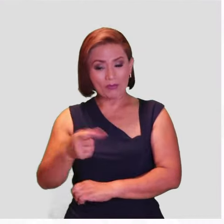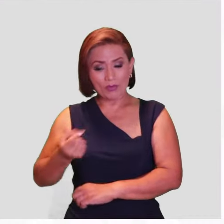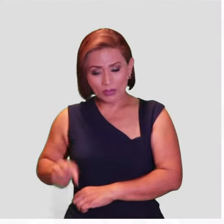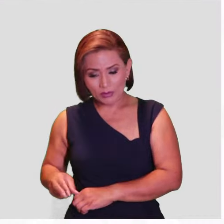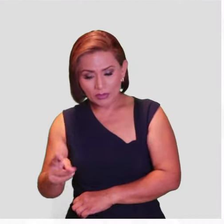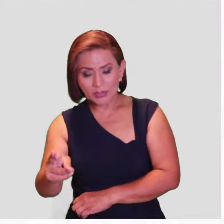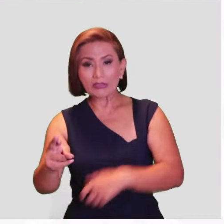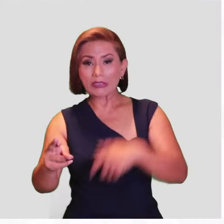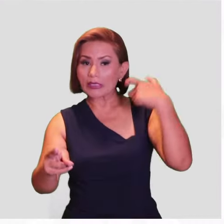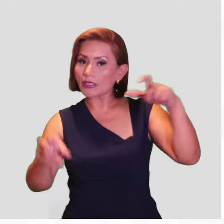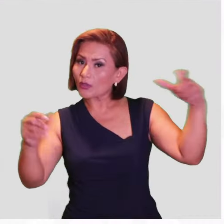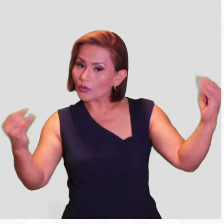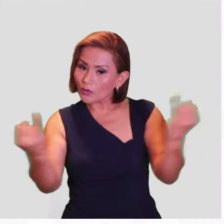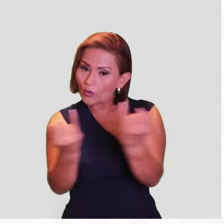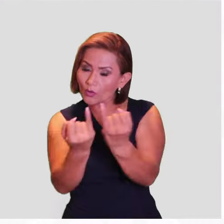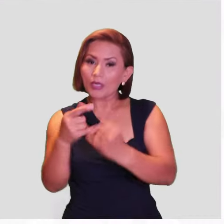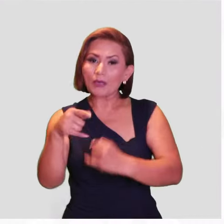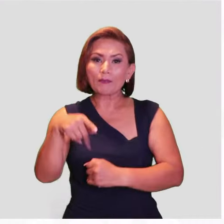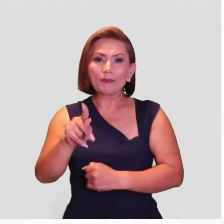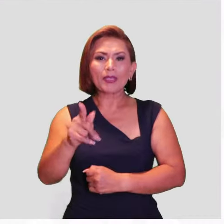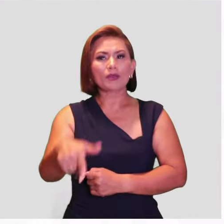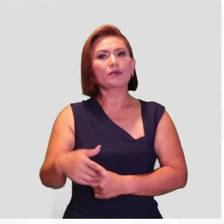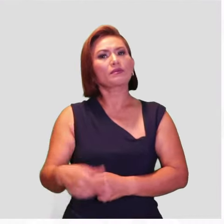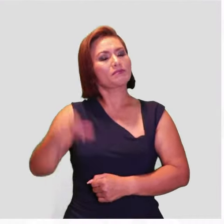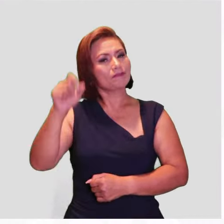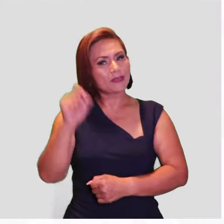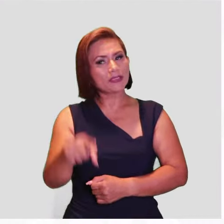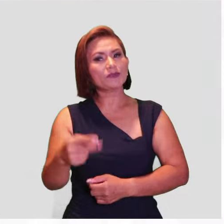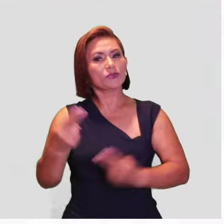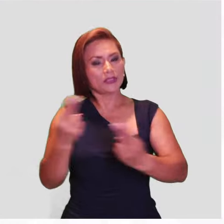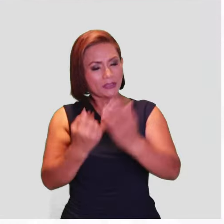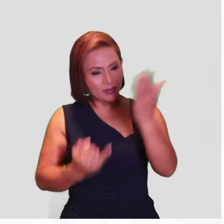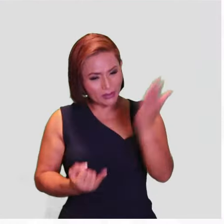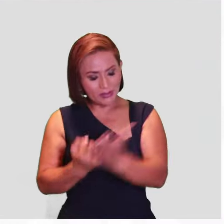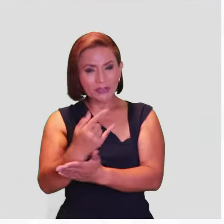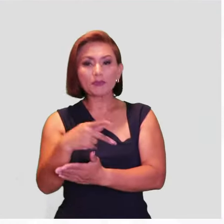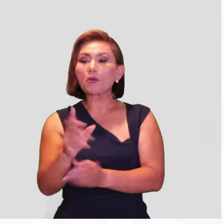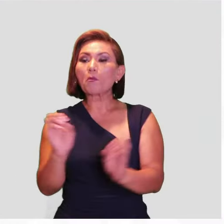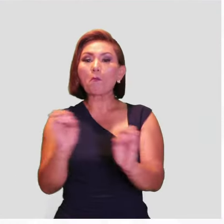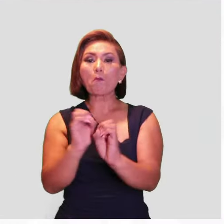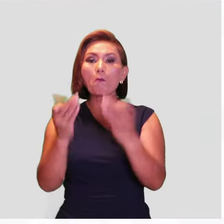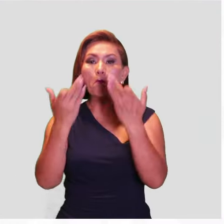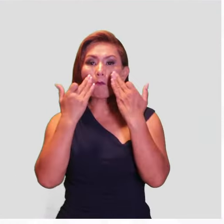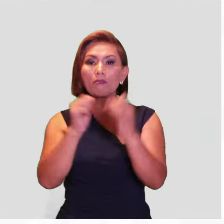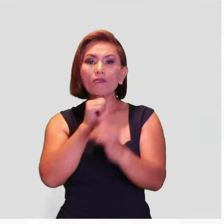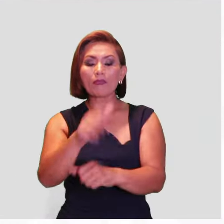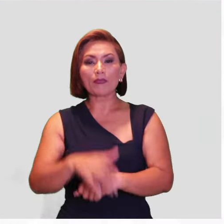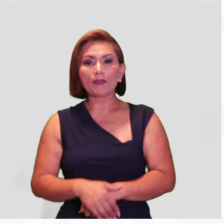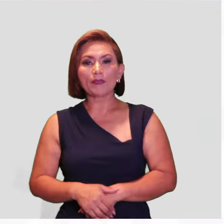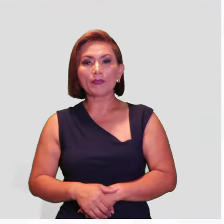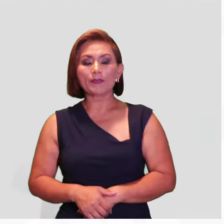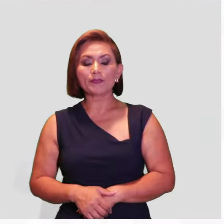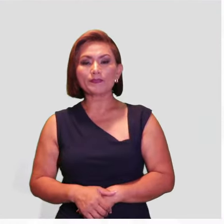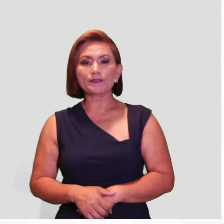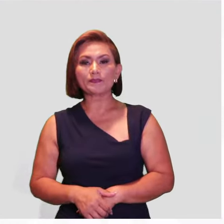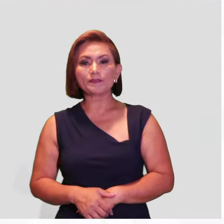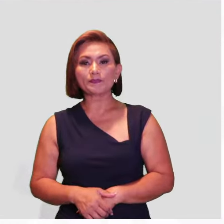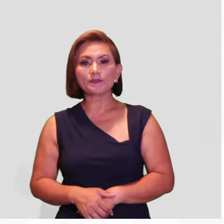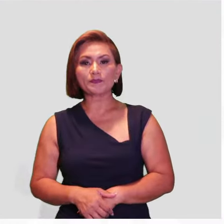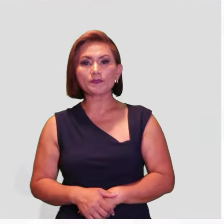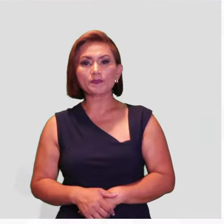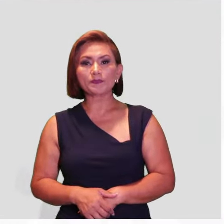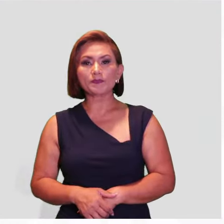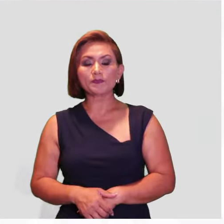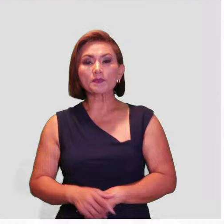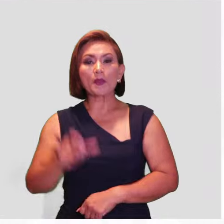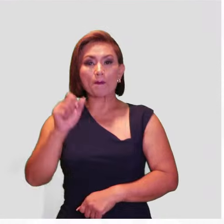que es generalizado, sin embargo San Juan del Río no está exento de tomar las medidas correspondientes. En otro sentido, comentarles que